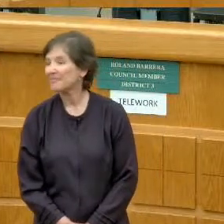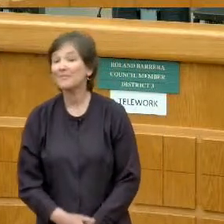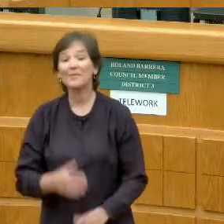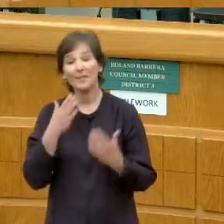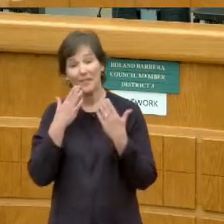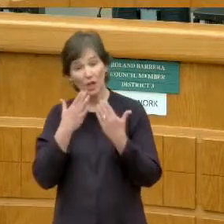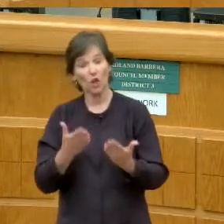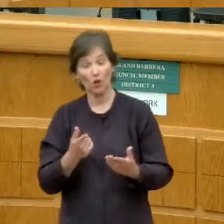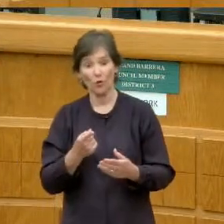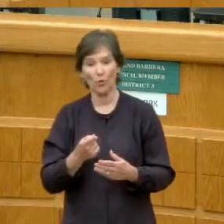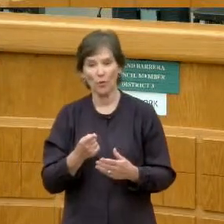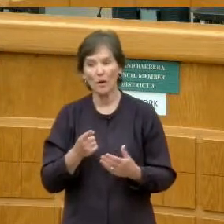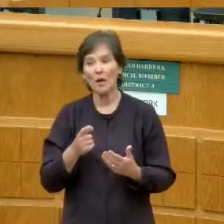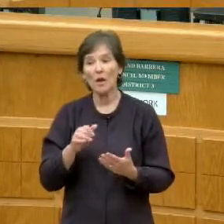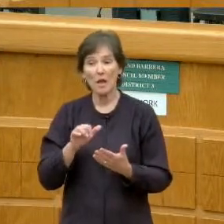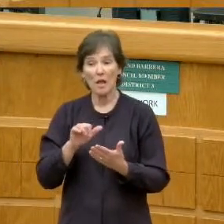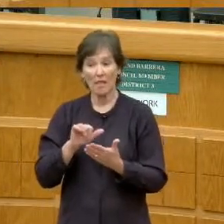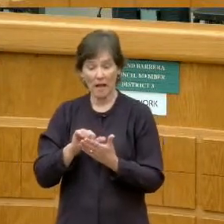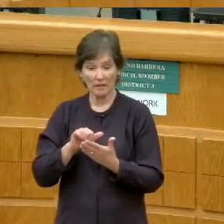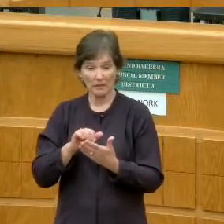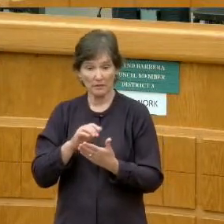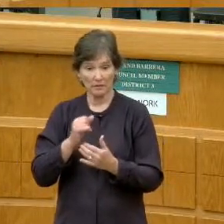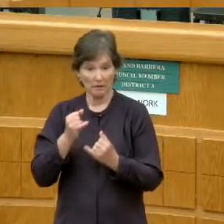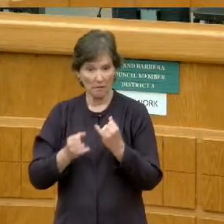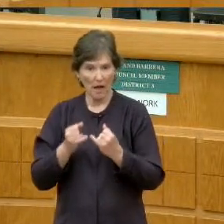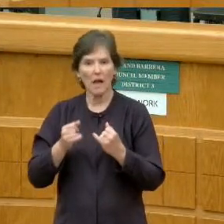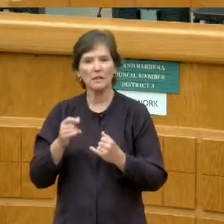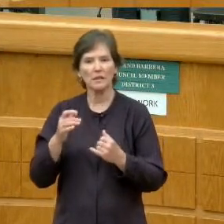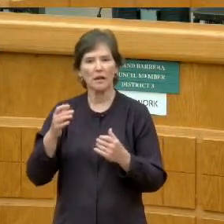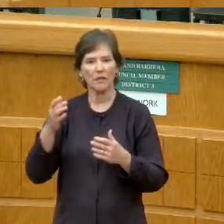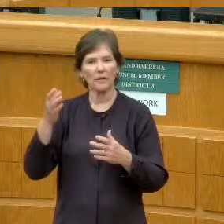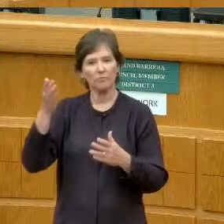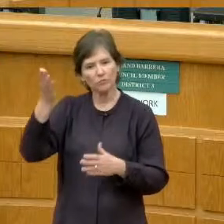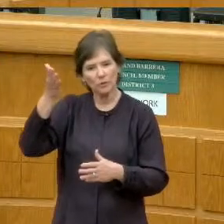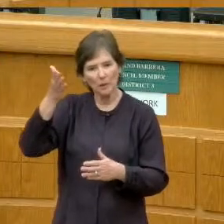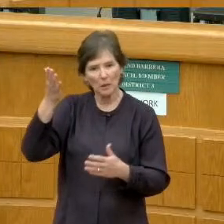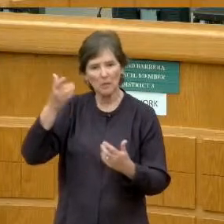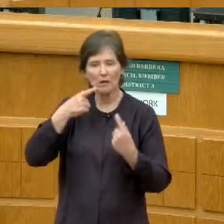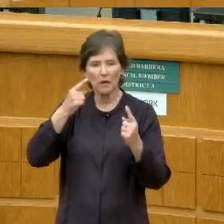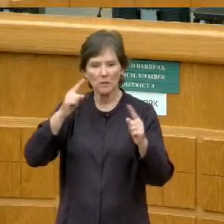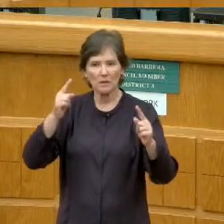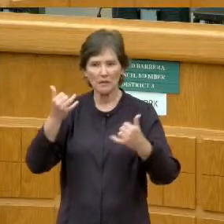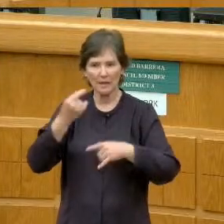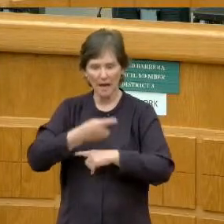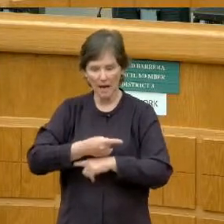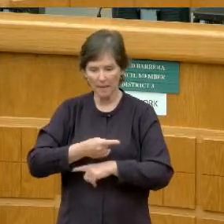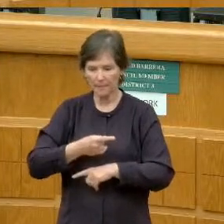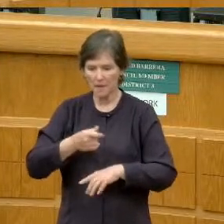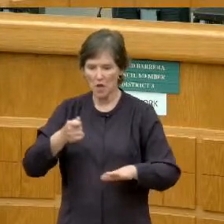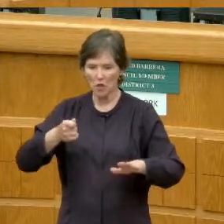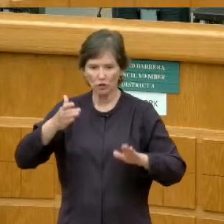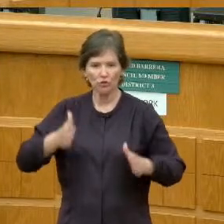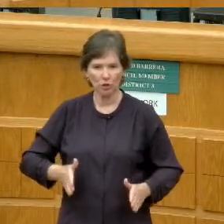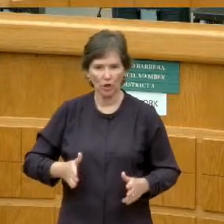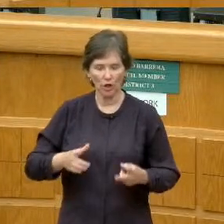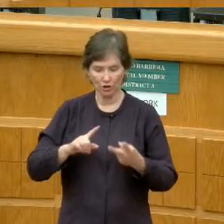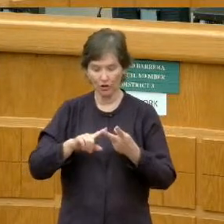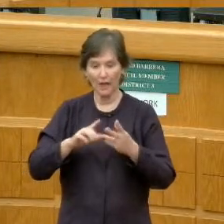Thank you. Well, that concludes the briefing. The judge and the city manager and myself are here.